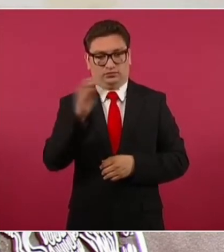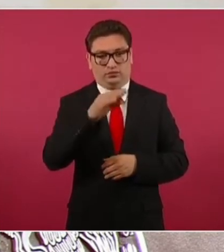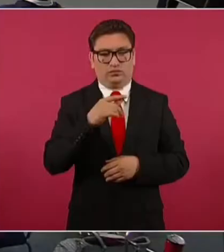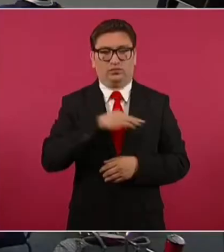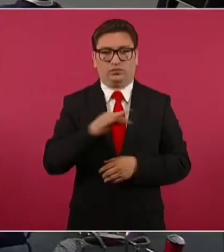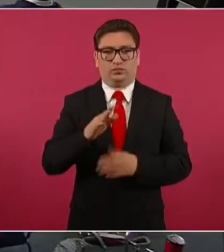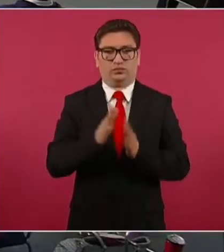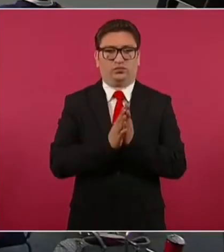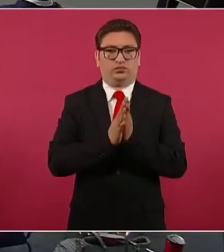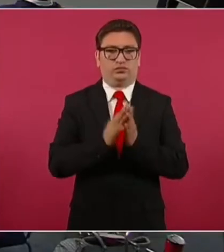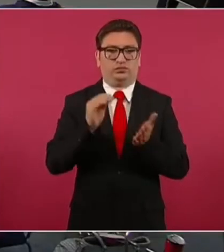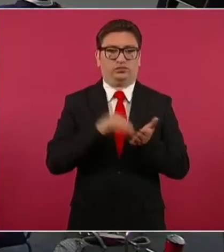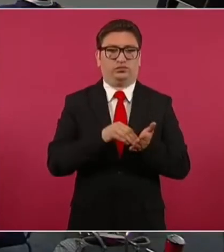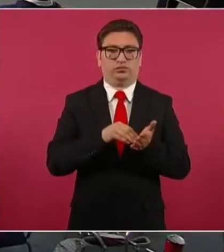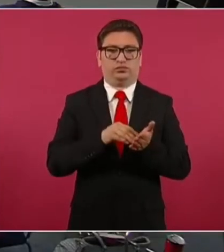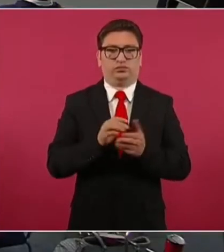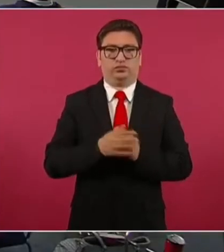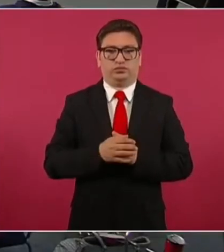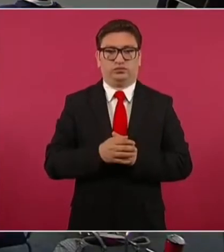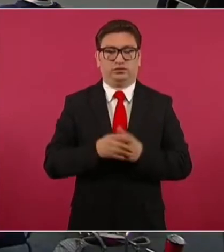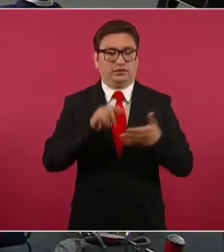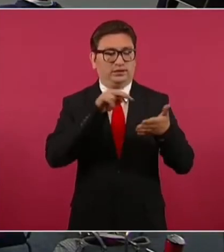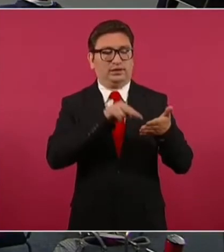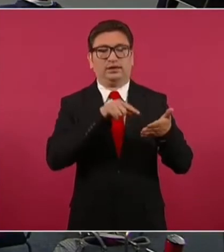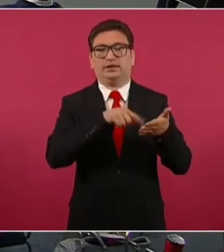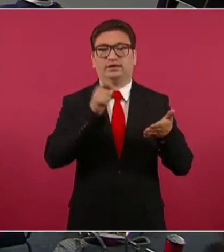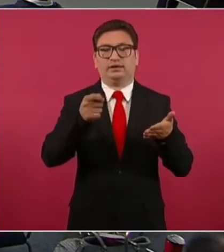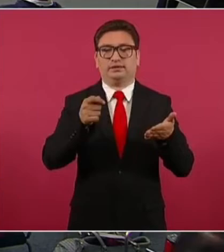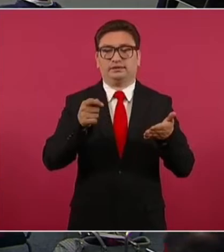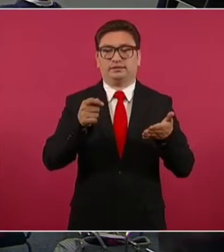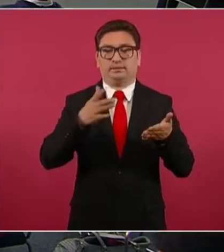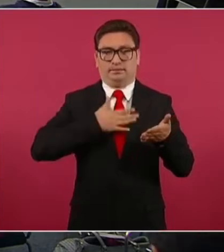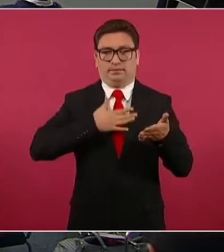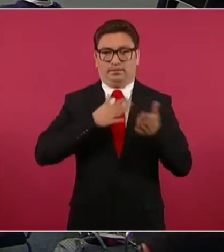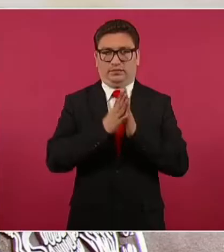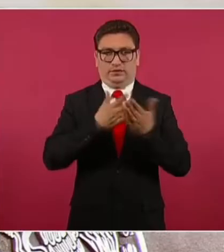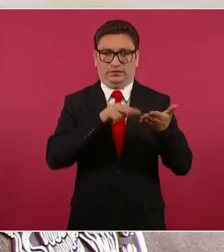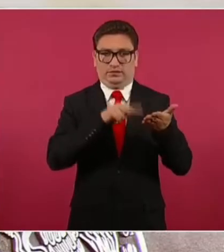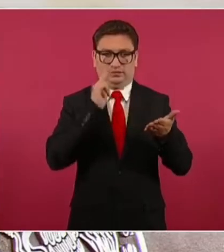¿Por qué no pones lo que tiene que ver con mi libro?